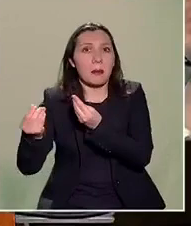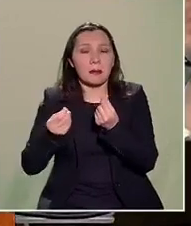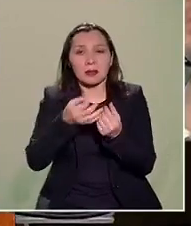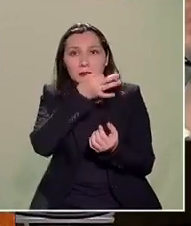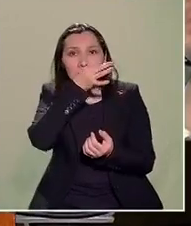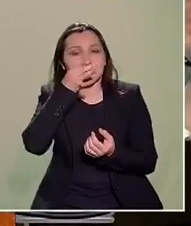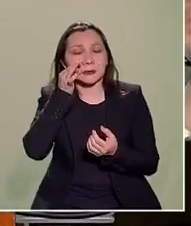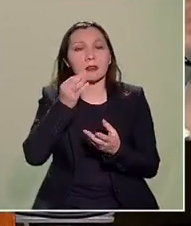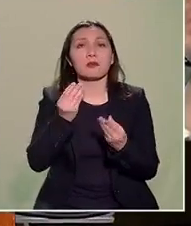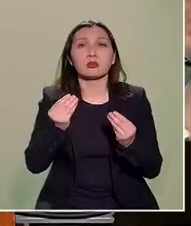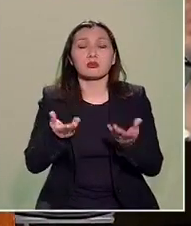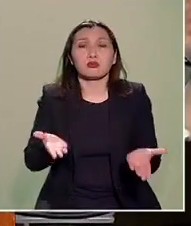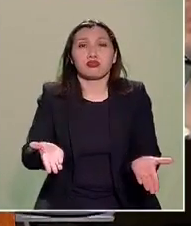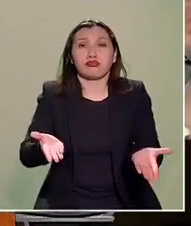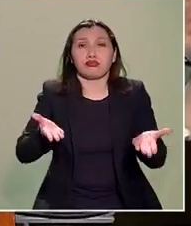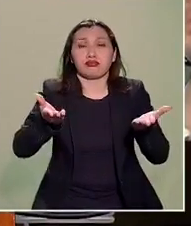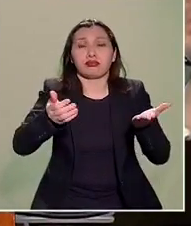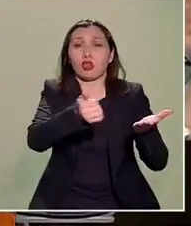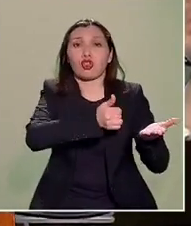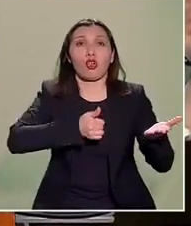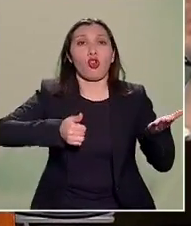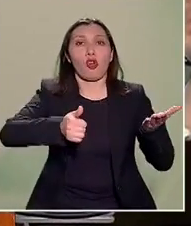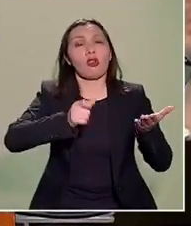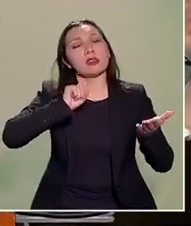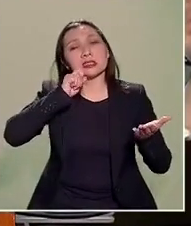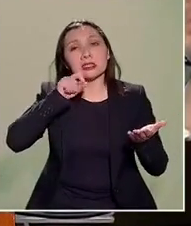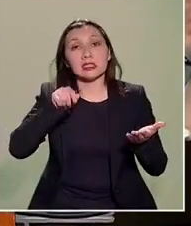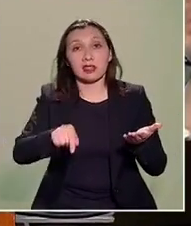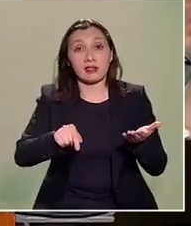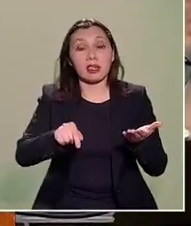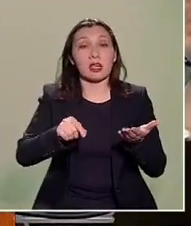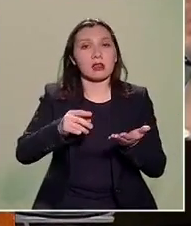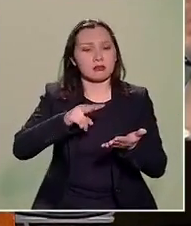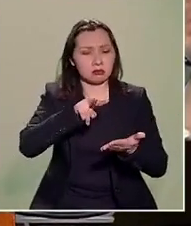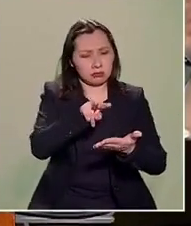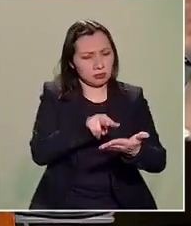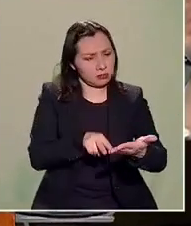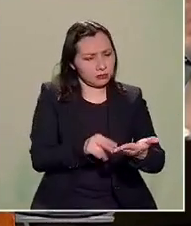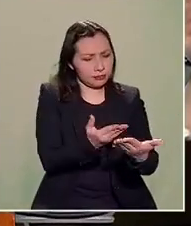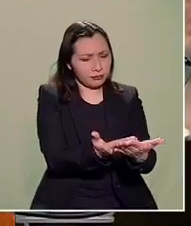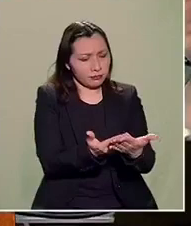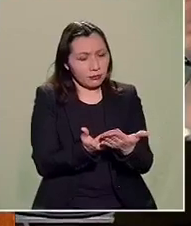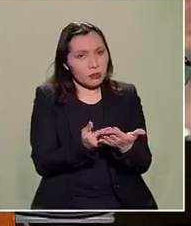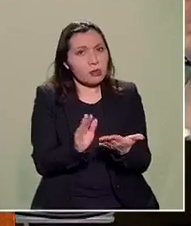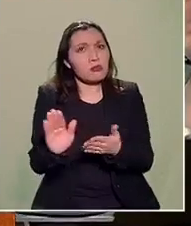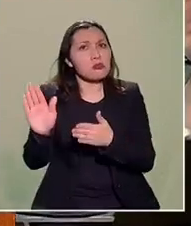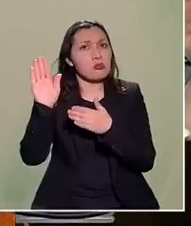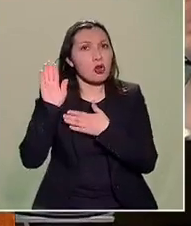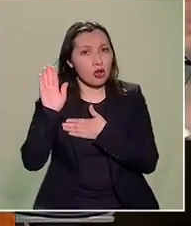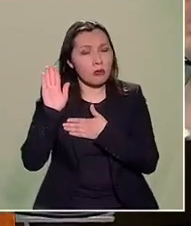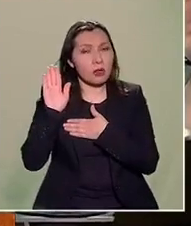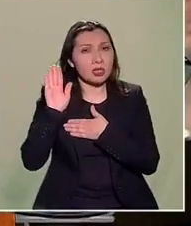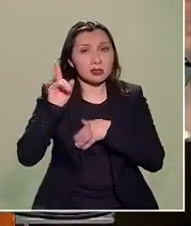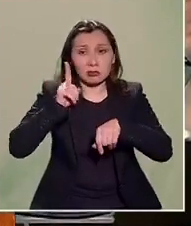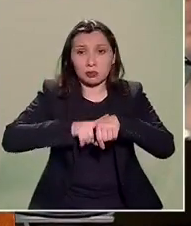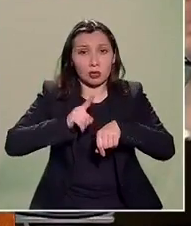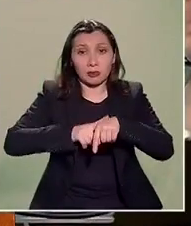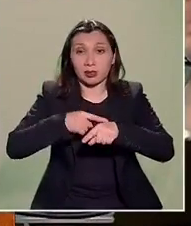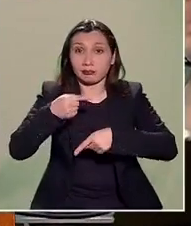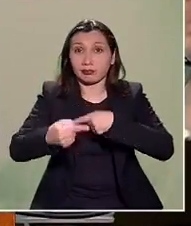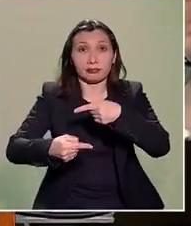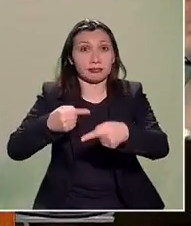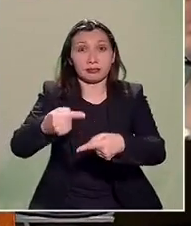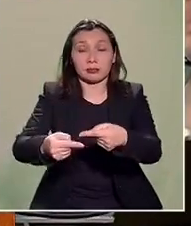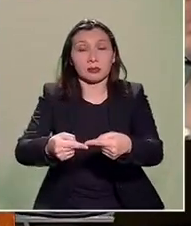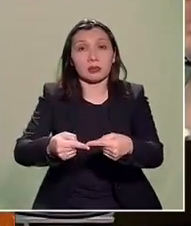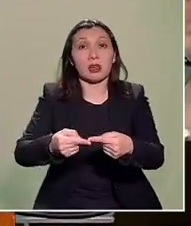una prosperidad para todos según este relato promete que se llegará a un punto de la historia donde